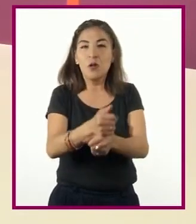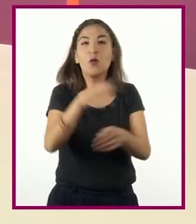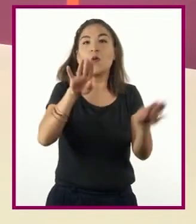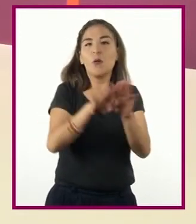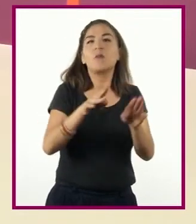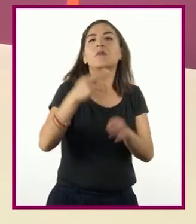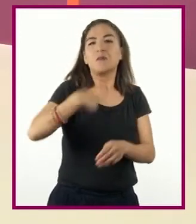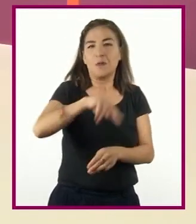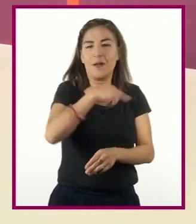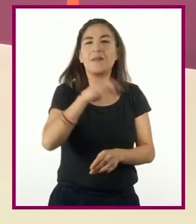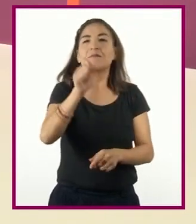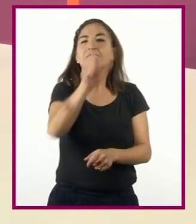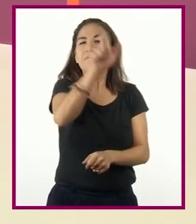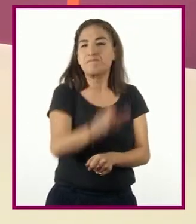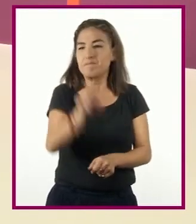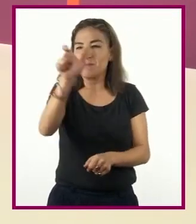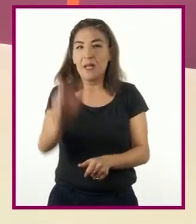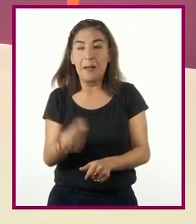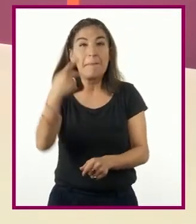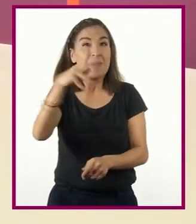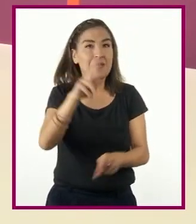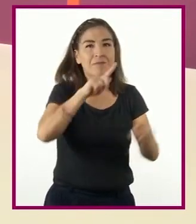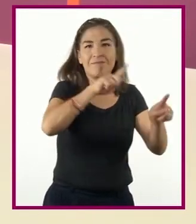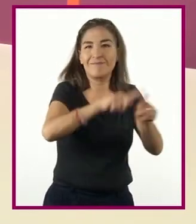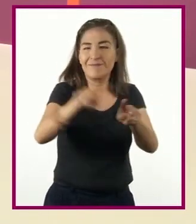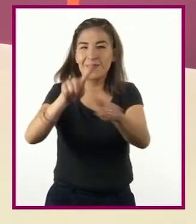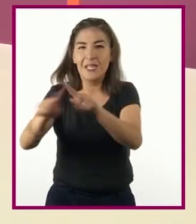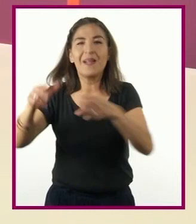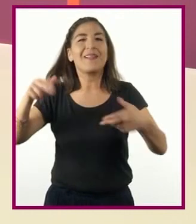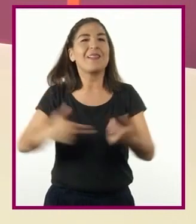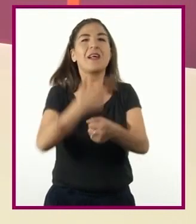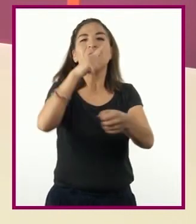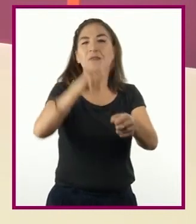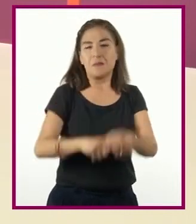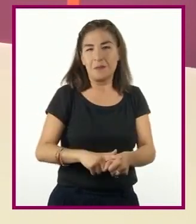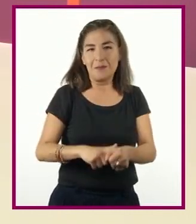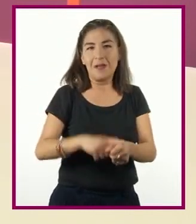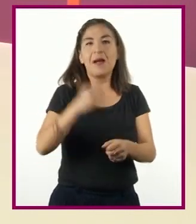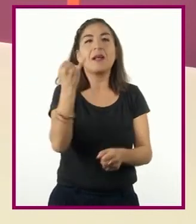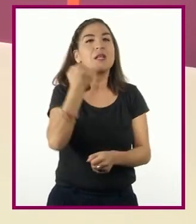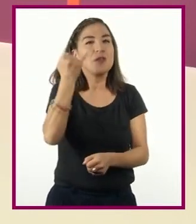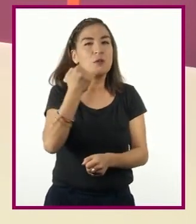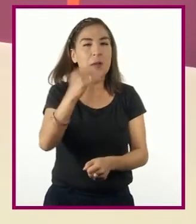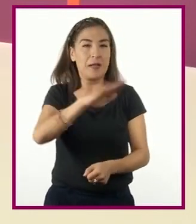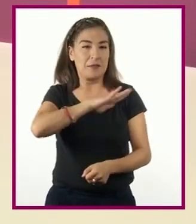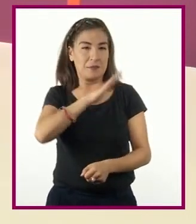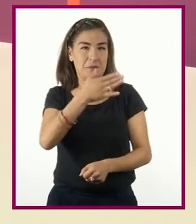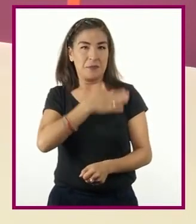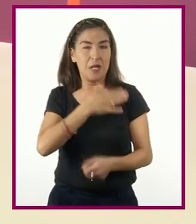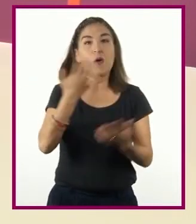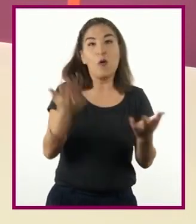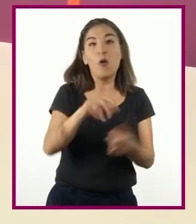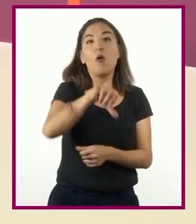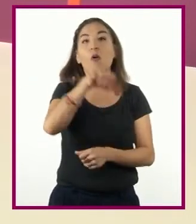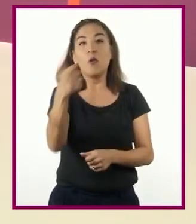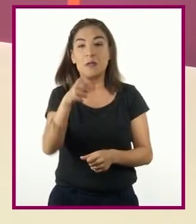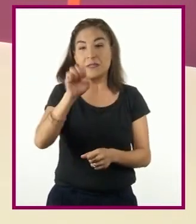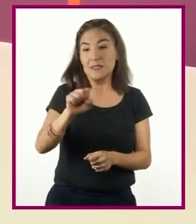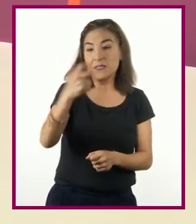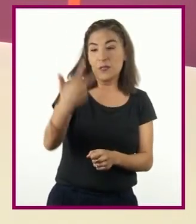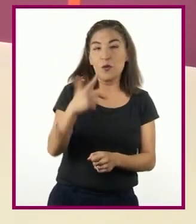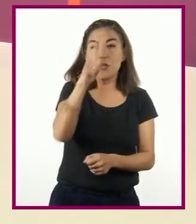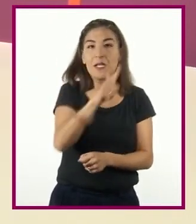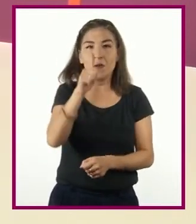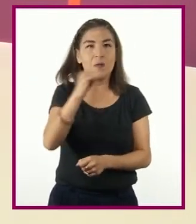identidad, tenemos rasgos que nos distinguen, como la nacionalidad, hablar el idioma español o alguna de las 68